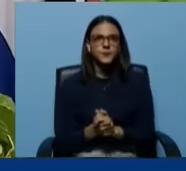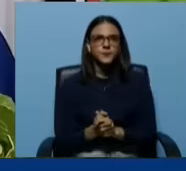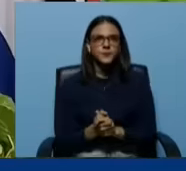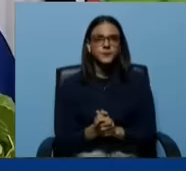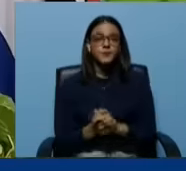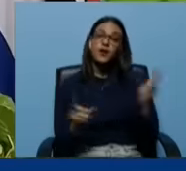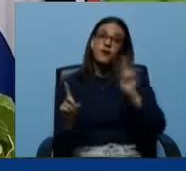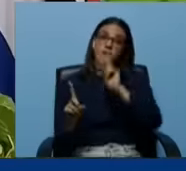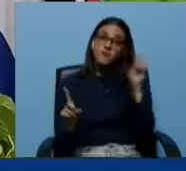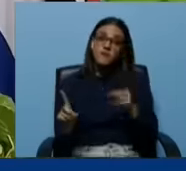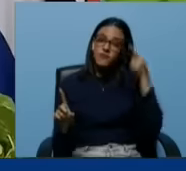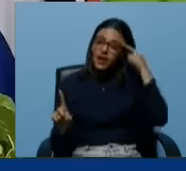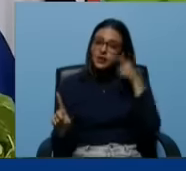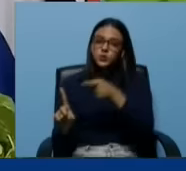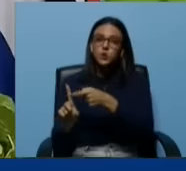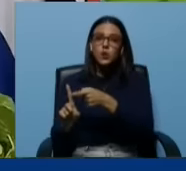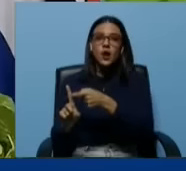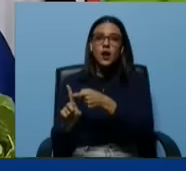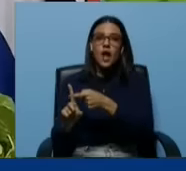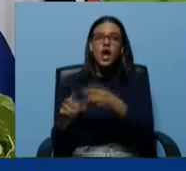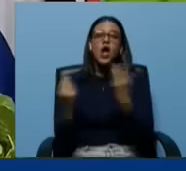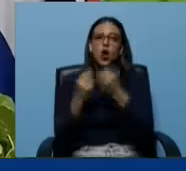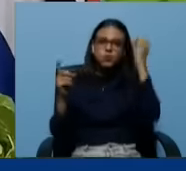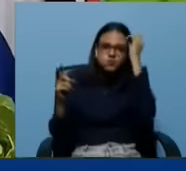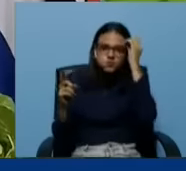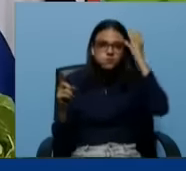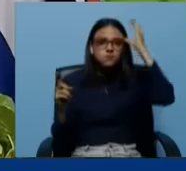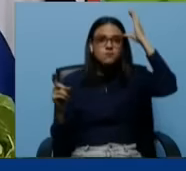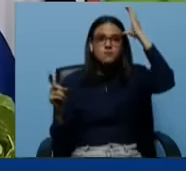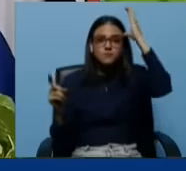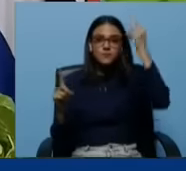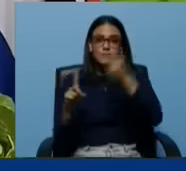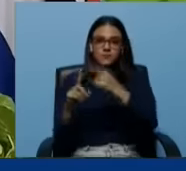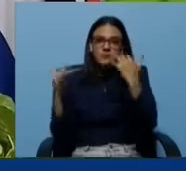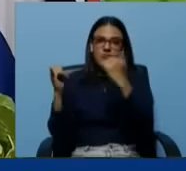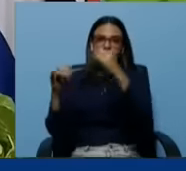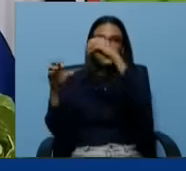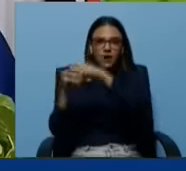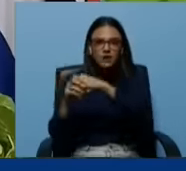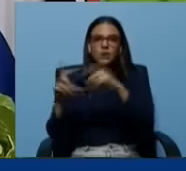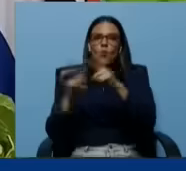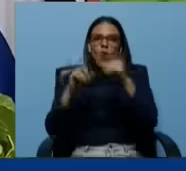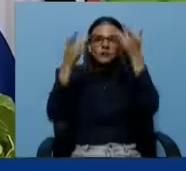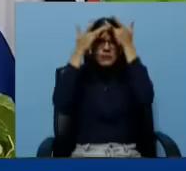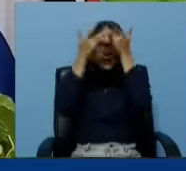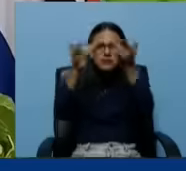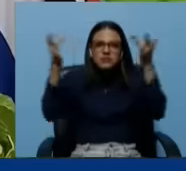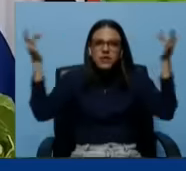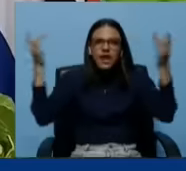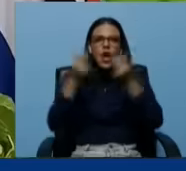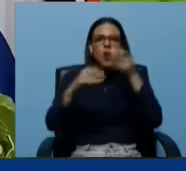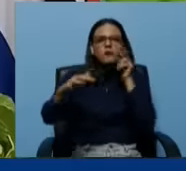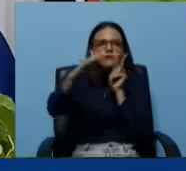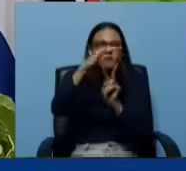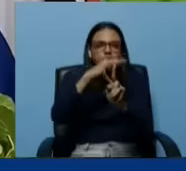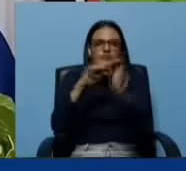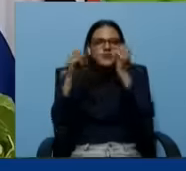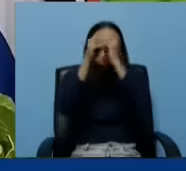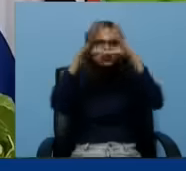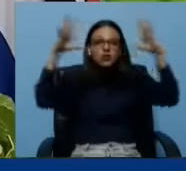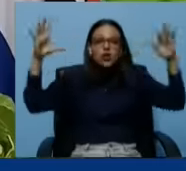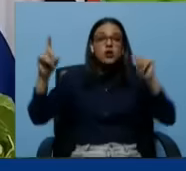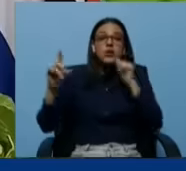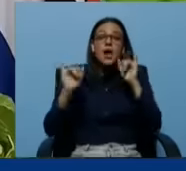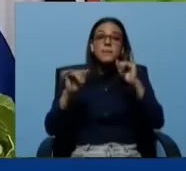Venezuela, con el ingenio, con la inteligencia, con la visión del